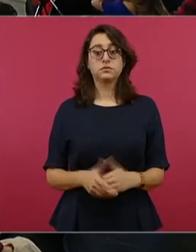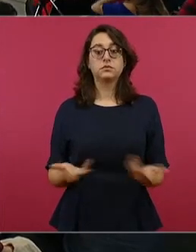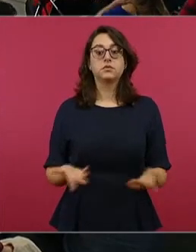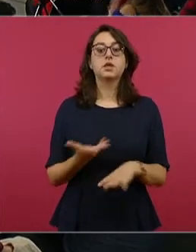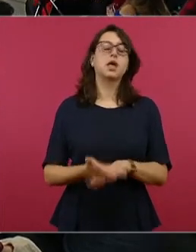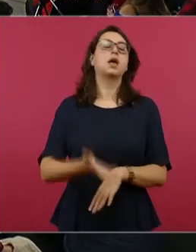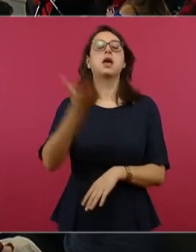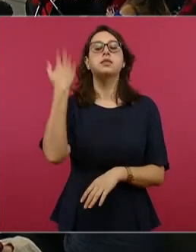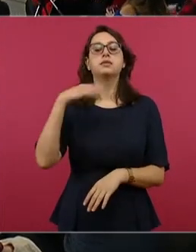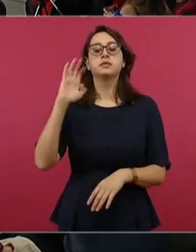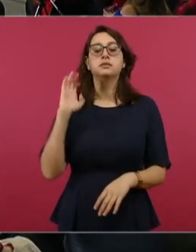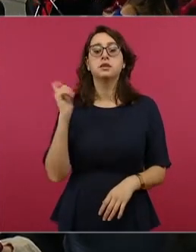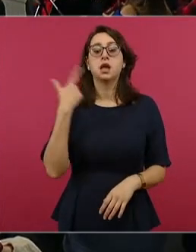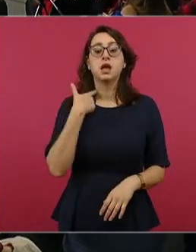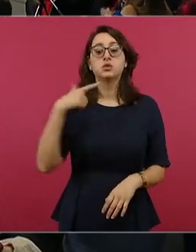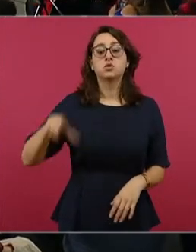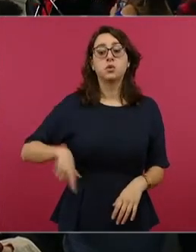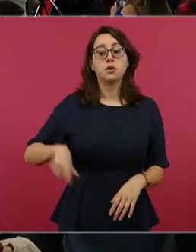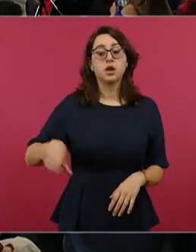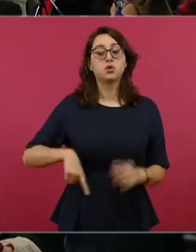antes, a ver.